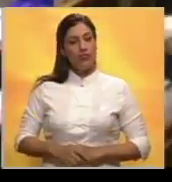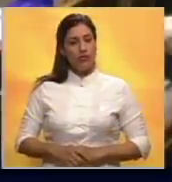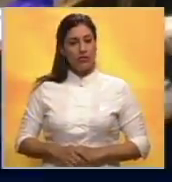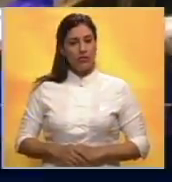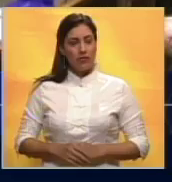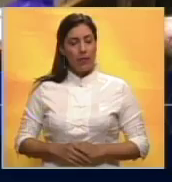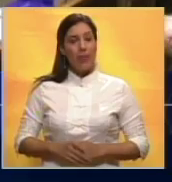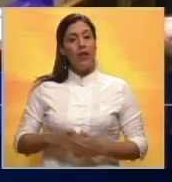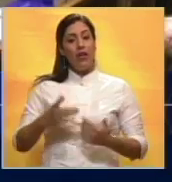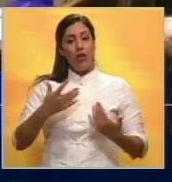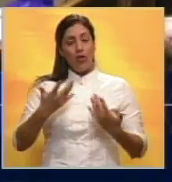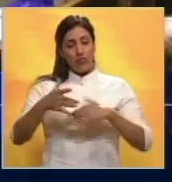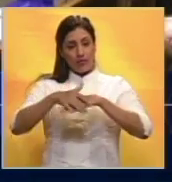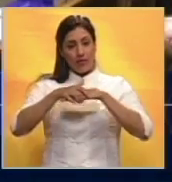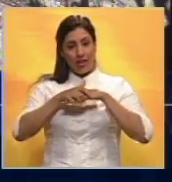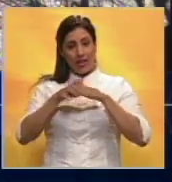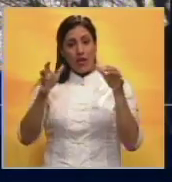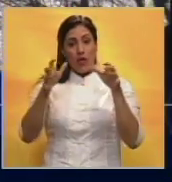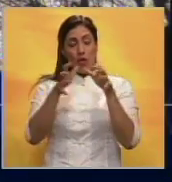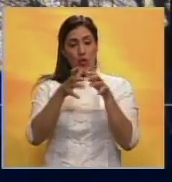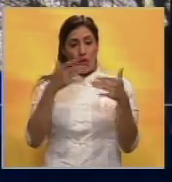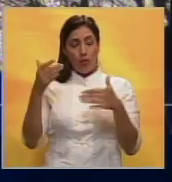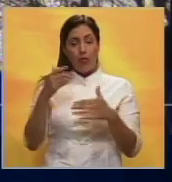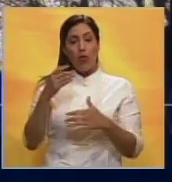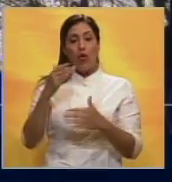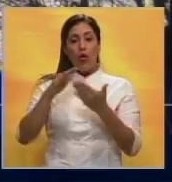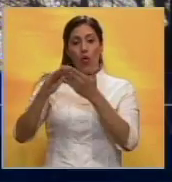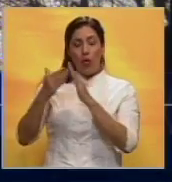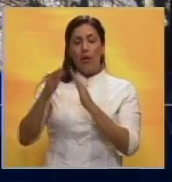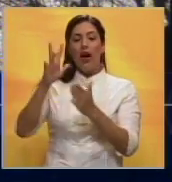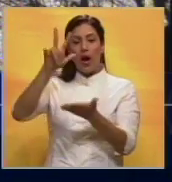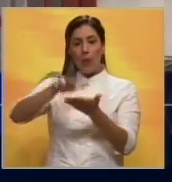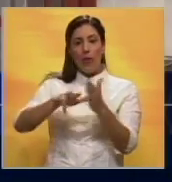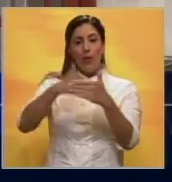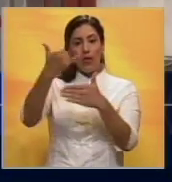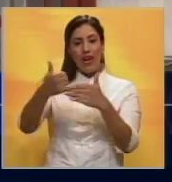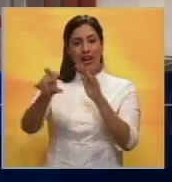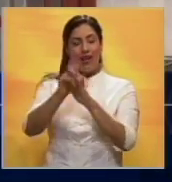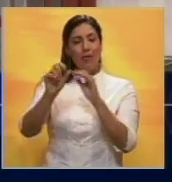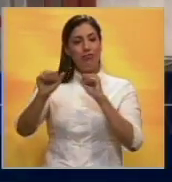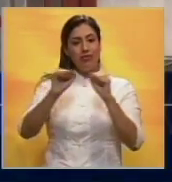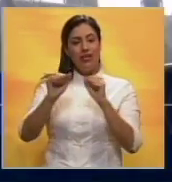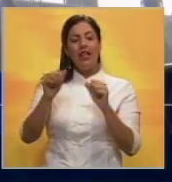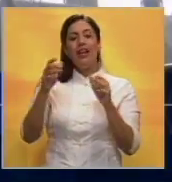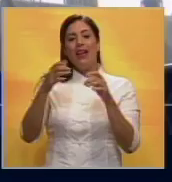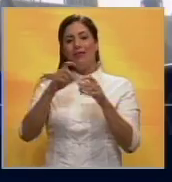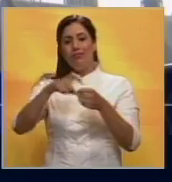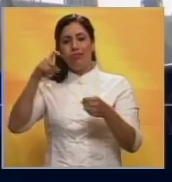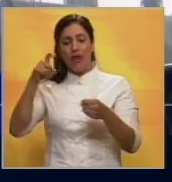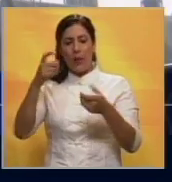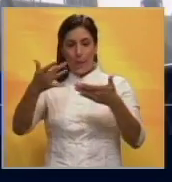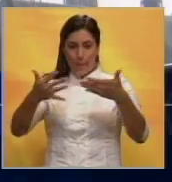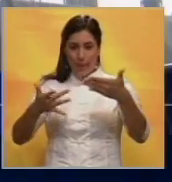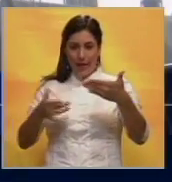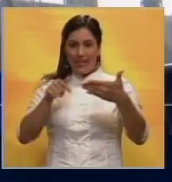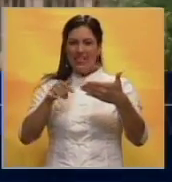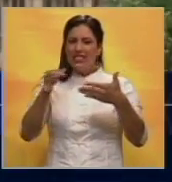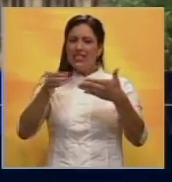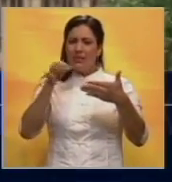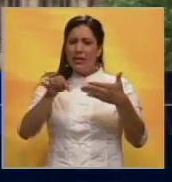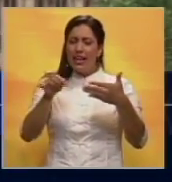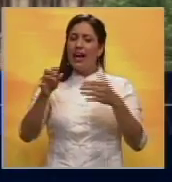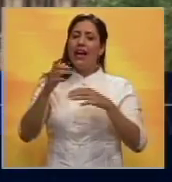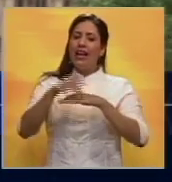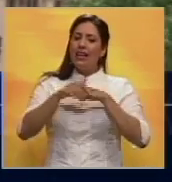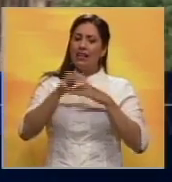en Reino Unido la cámara de los comunes aprobó el proyecto de ley para activar el brexit el texto que permitirá al gobierno